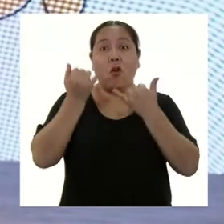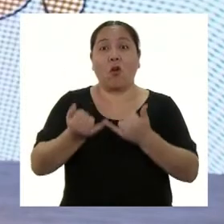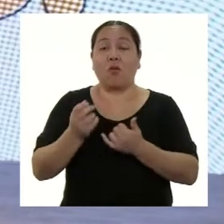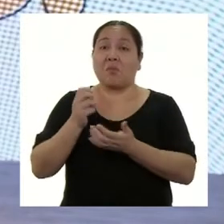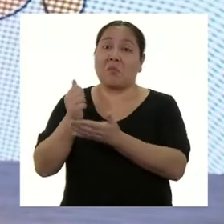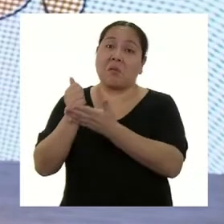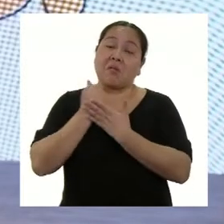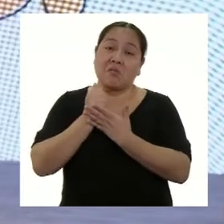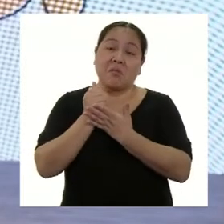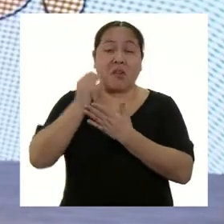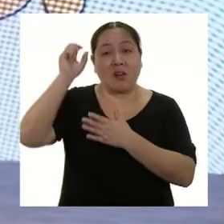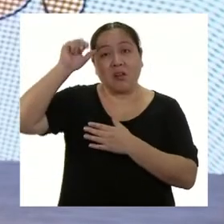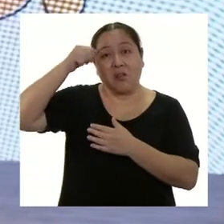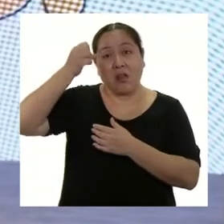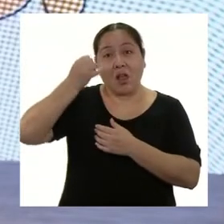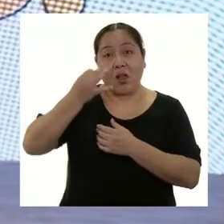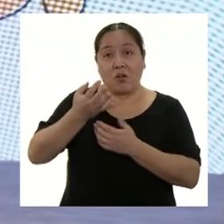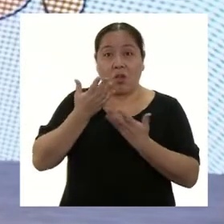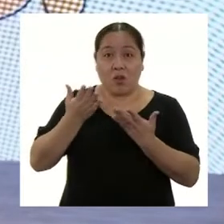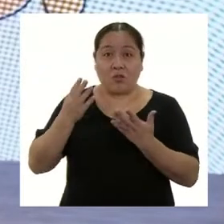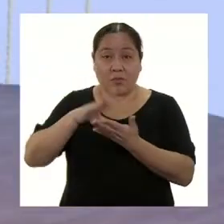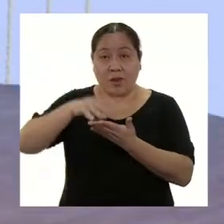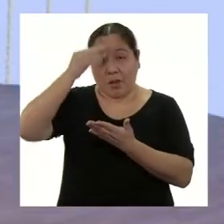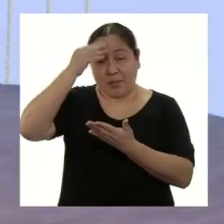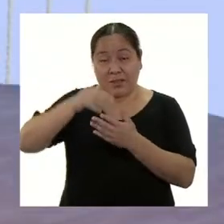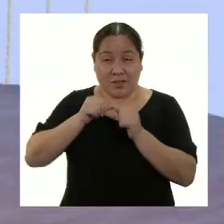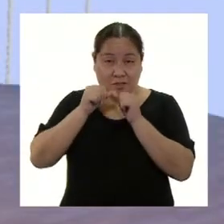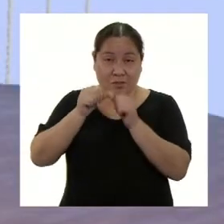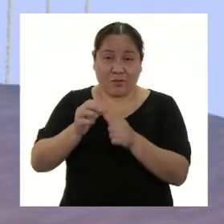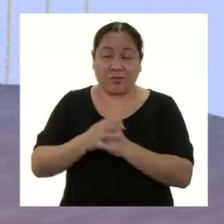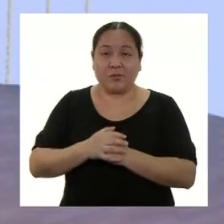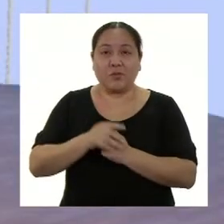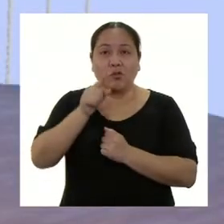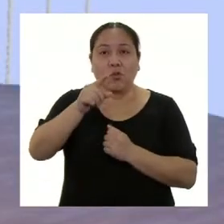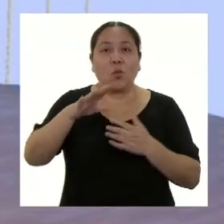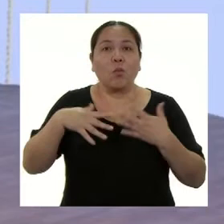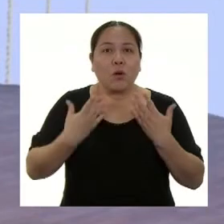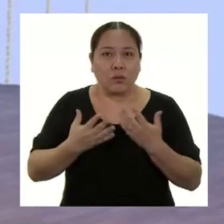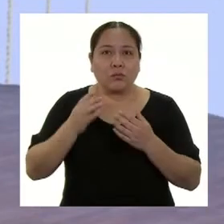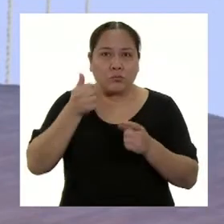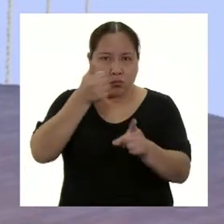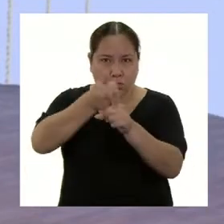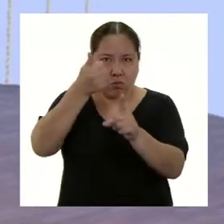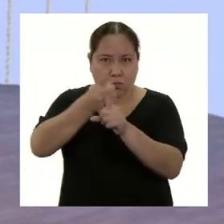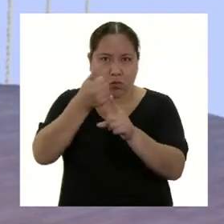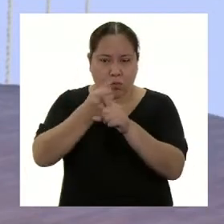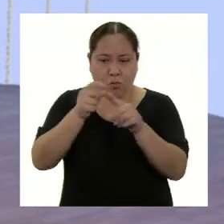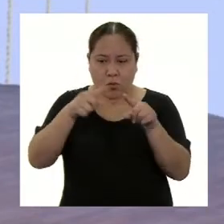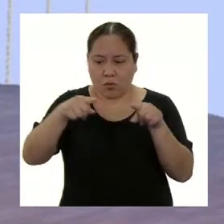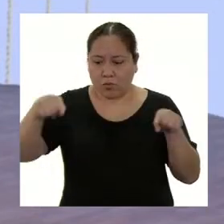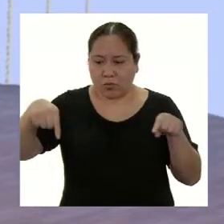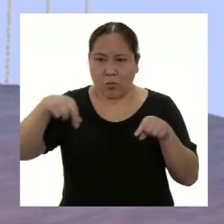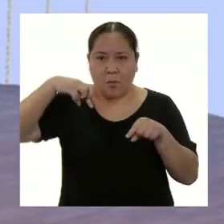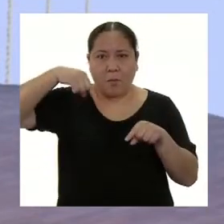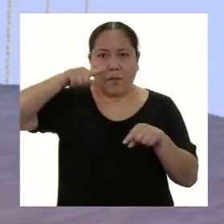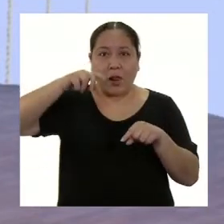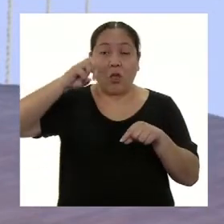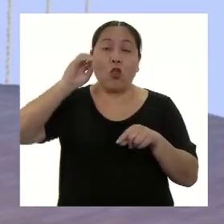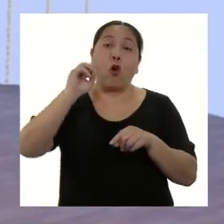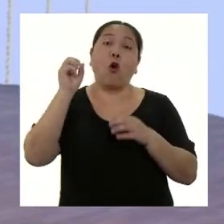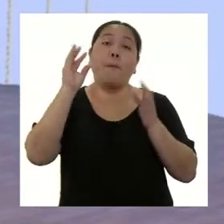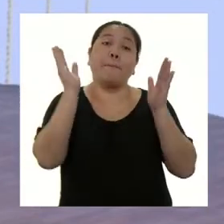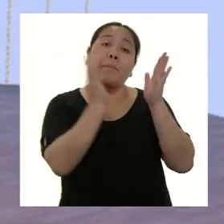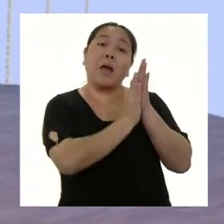ayudar a recordar algunas cosas para seguir aprendiendo. Tú puedes tener tu propio plano en tu portafolio o también pegarlo en algún lugar de tu